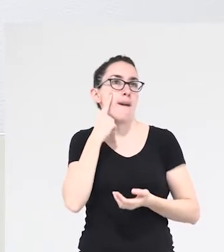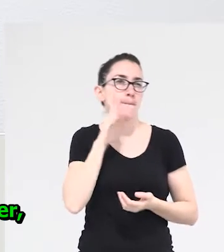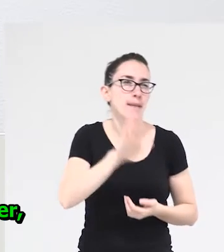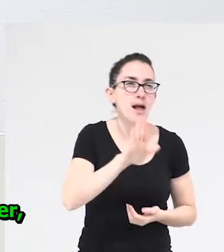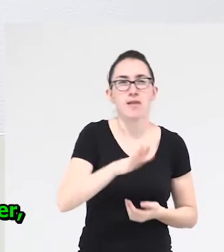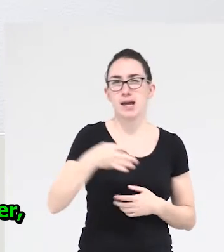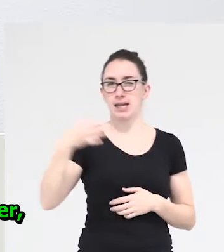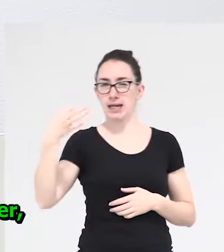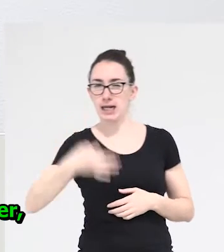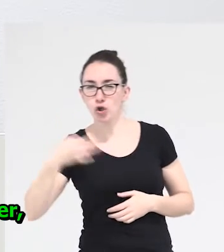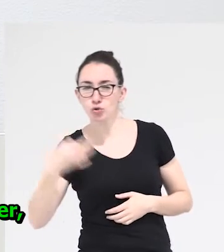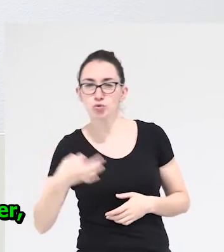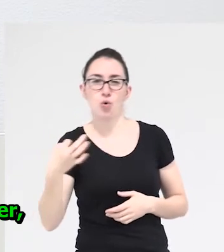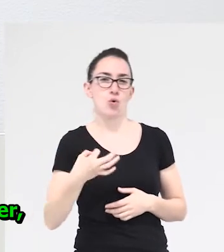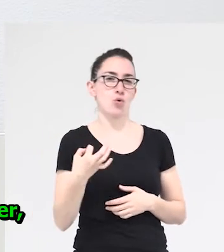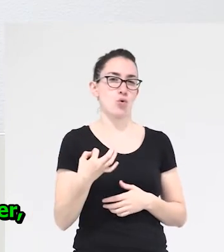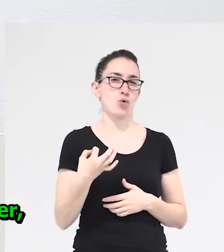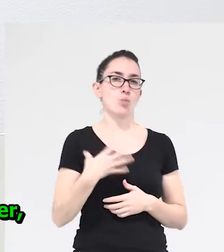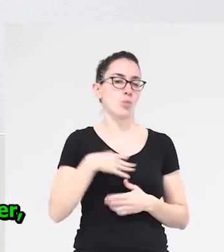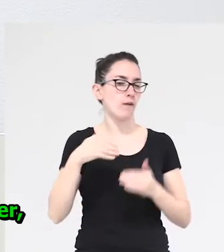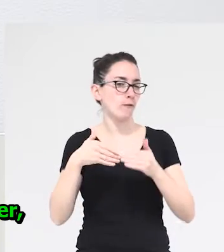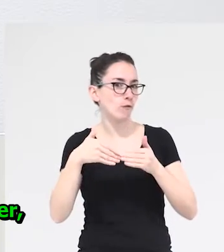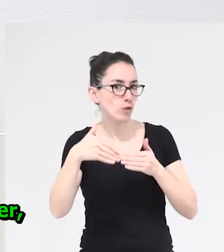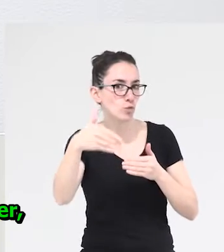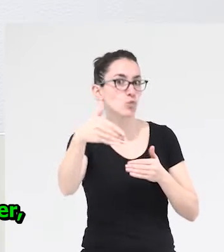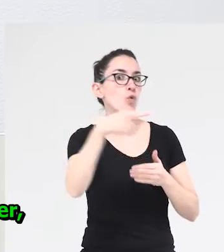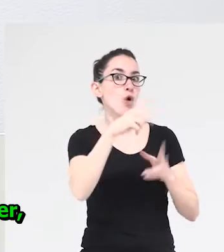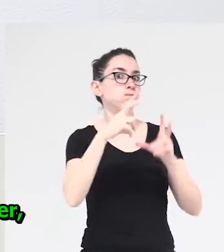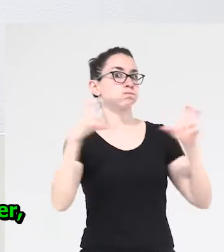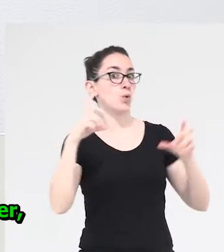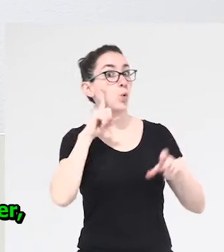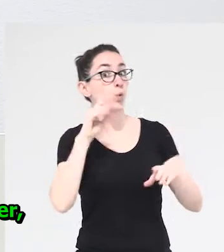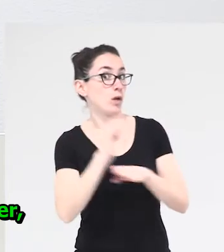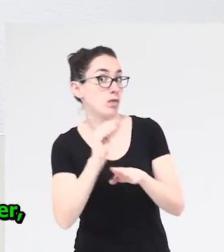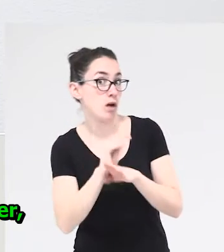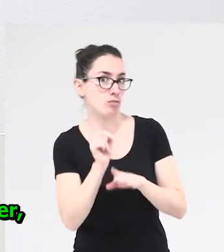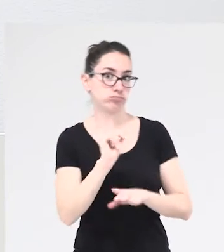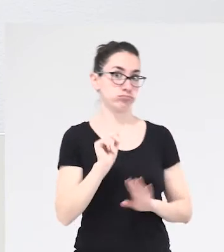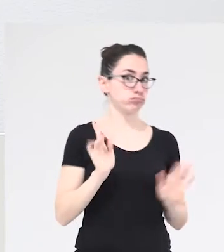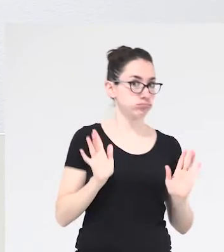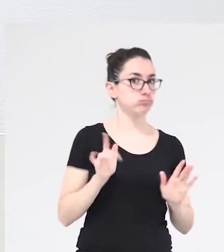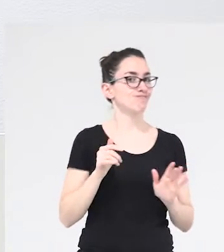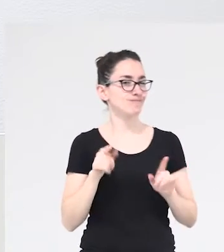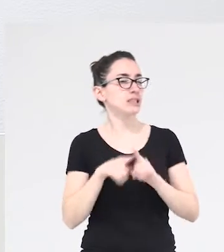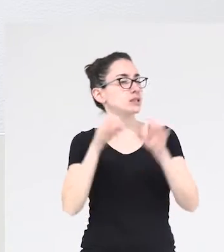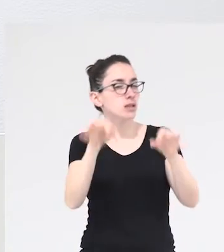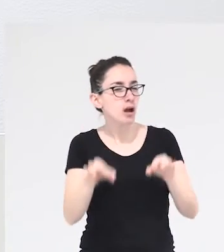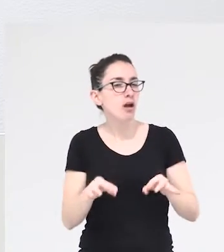riesgo, de un futuro en el que se puede caer, y cuidado con esto,